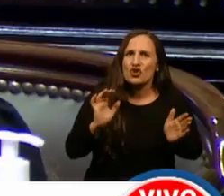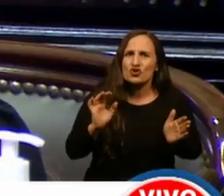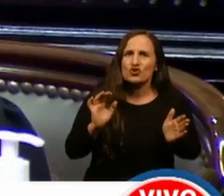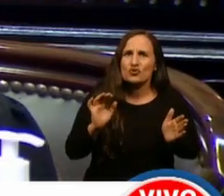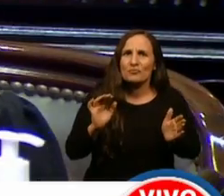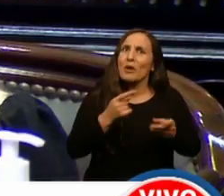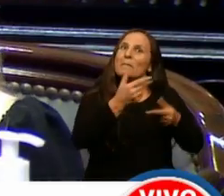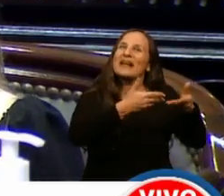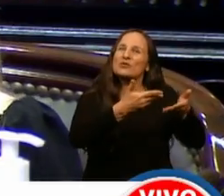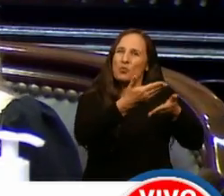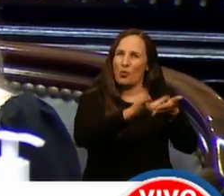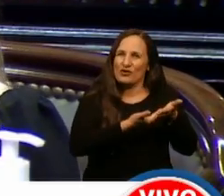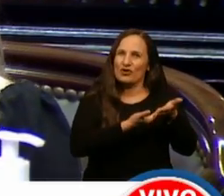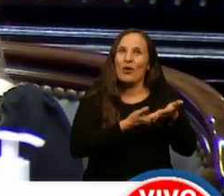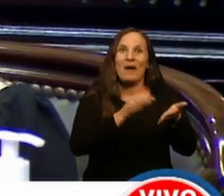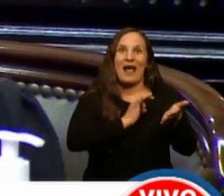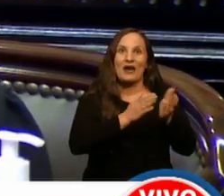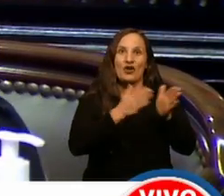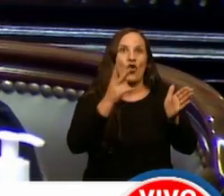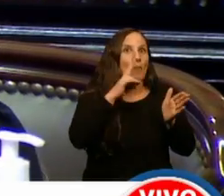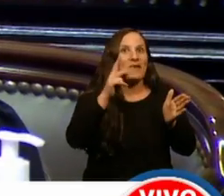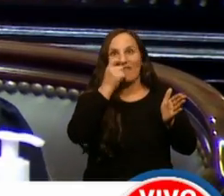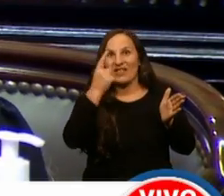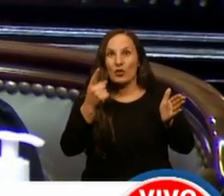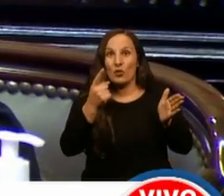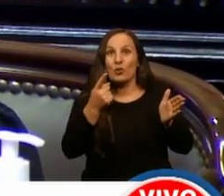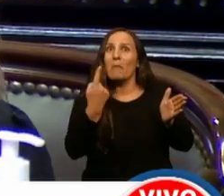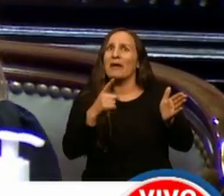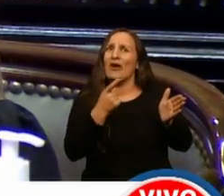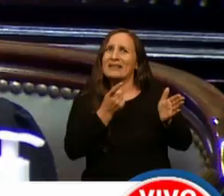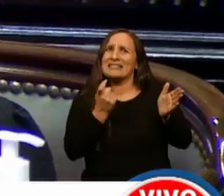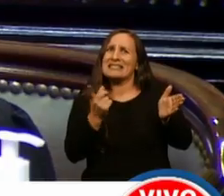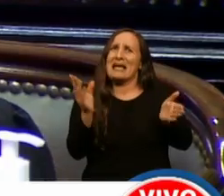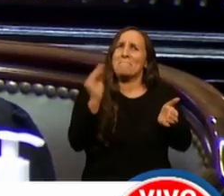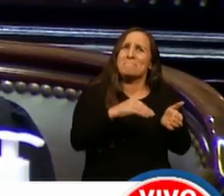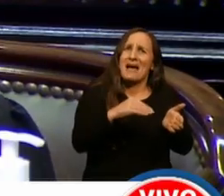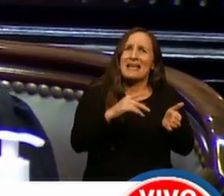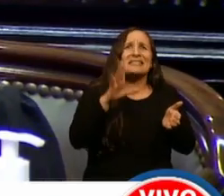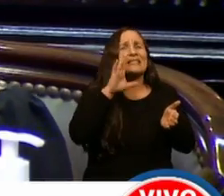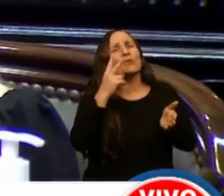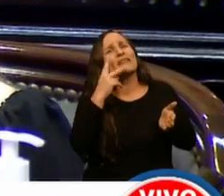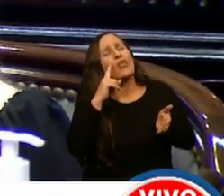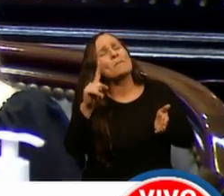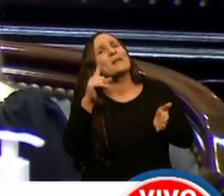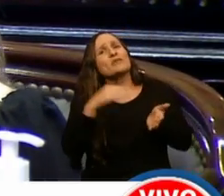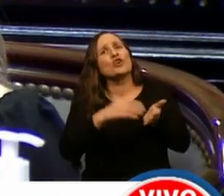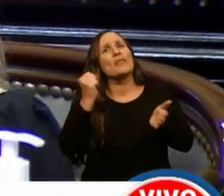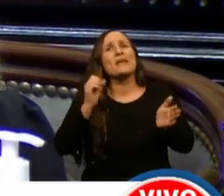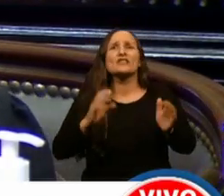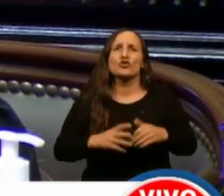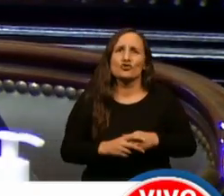presupuestados para el 2021 que van a necesitar un refuerzo del orden de los 52 mil millones de pesos